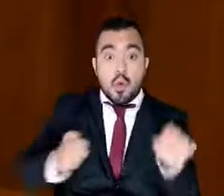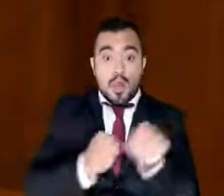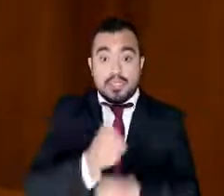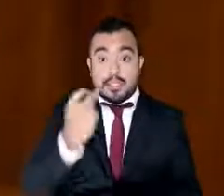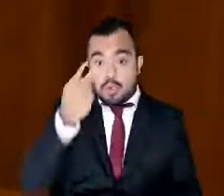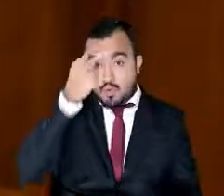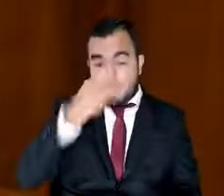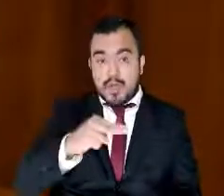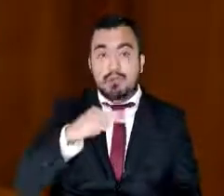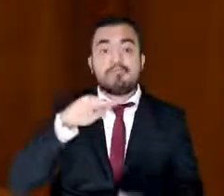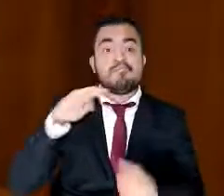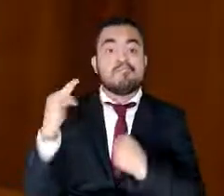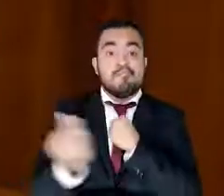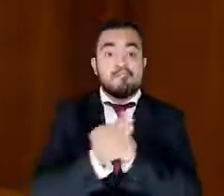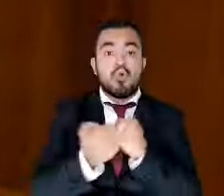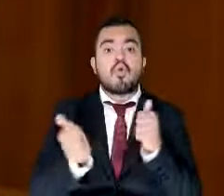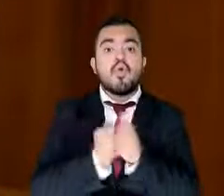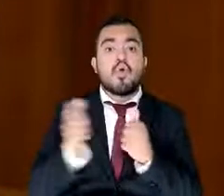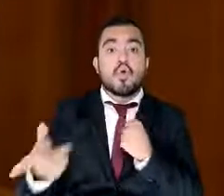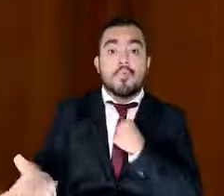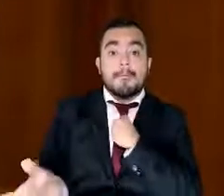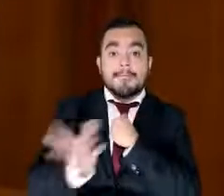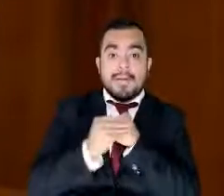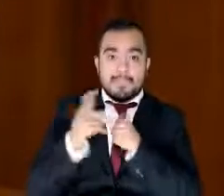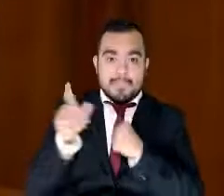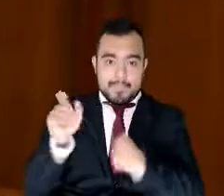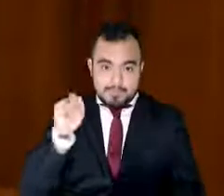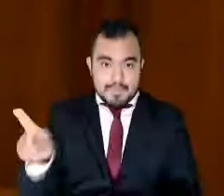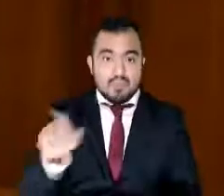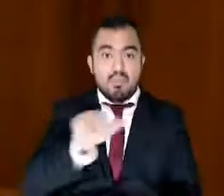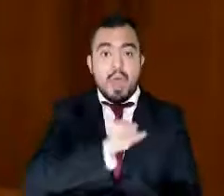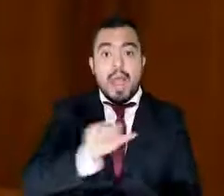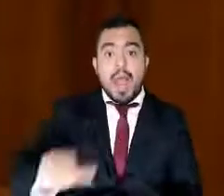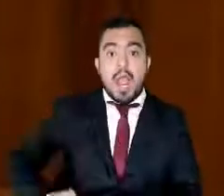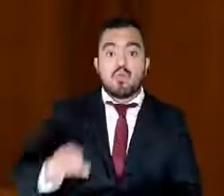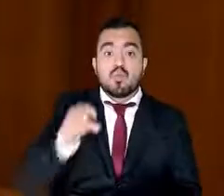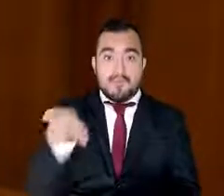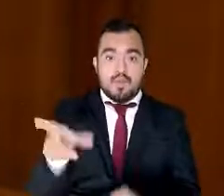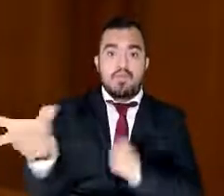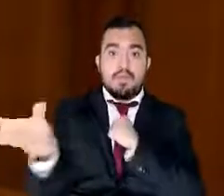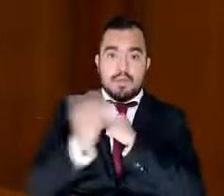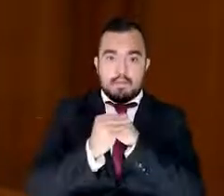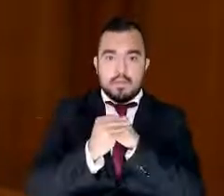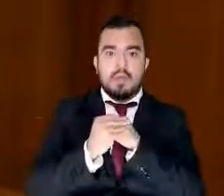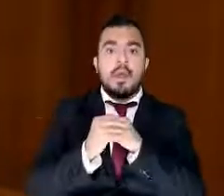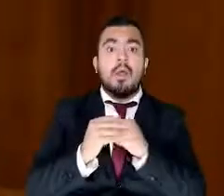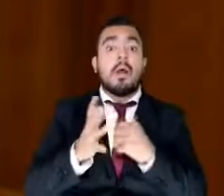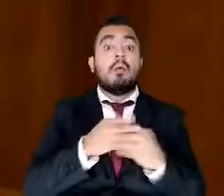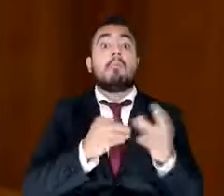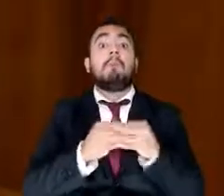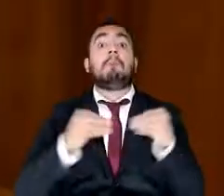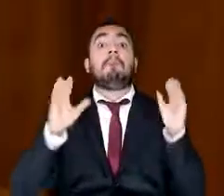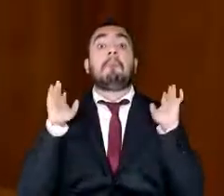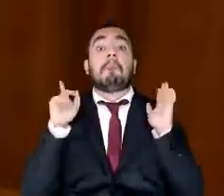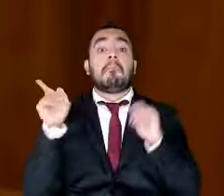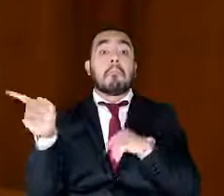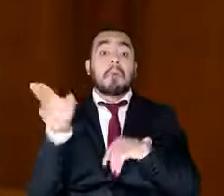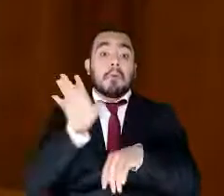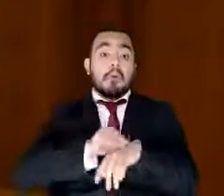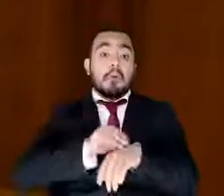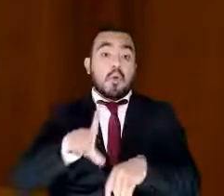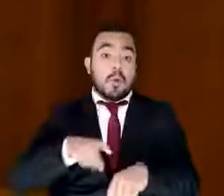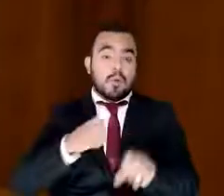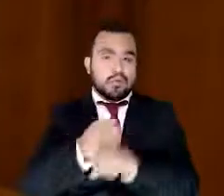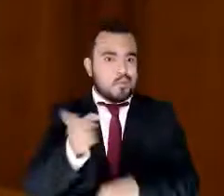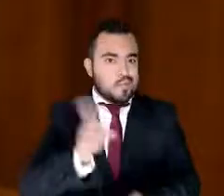están respaldadas a través de los permisos que otorga el propio ayuntamiento. Y esto de ninguna forma es deslindar al gobierno estatal de las autorizaciones que se